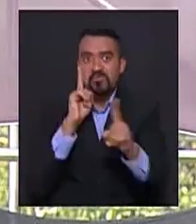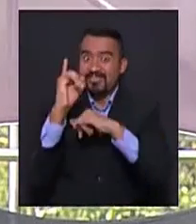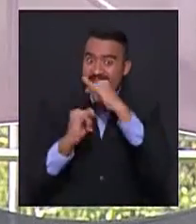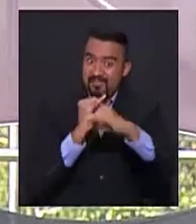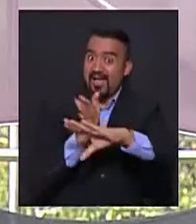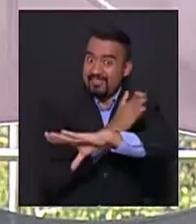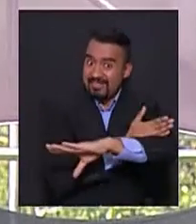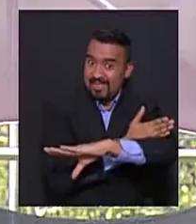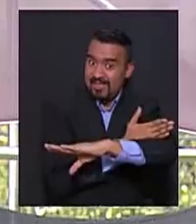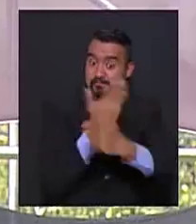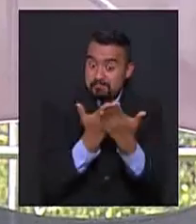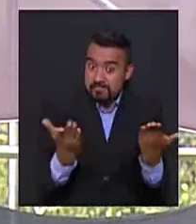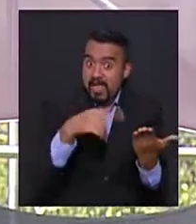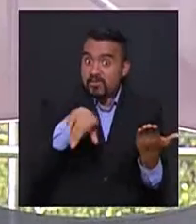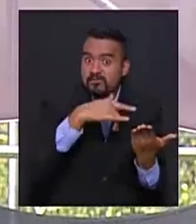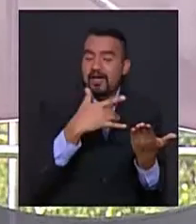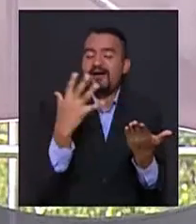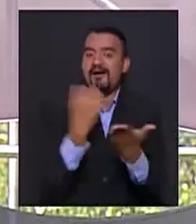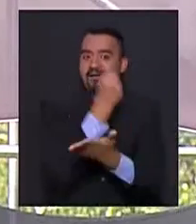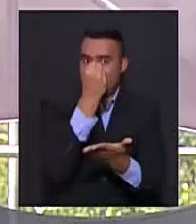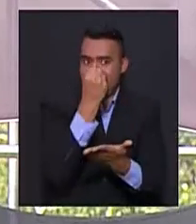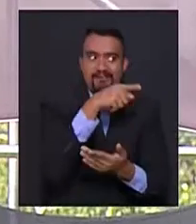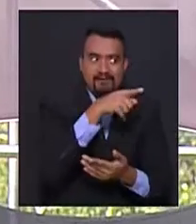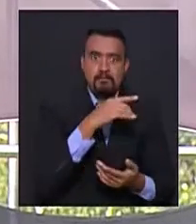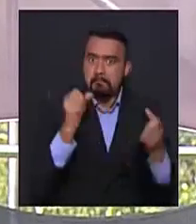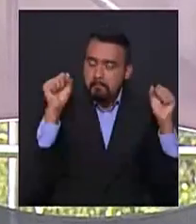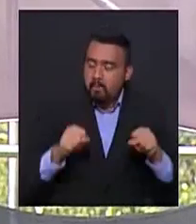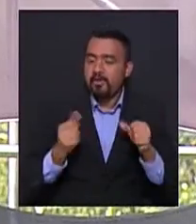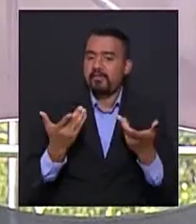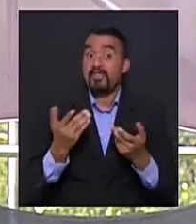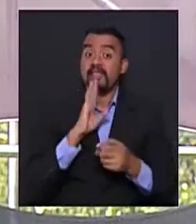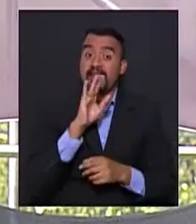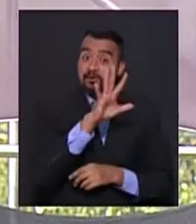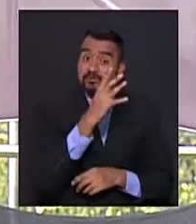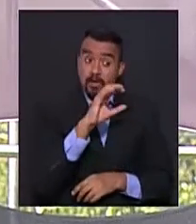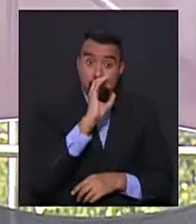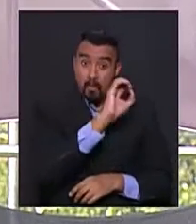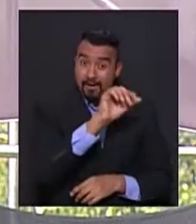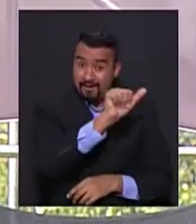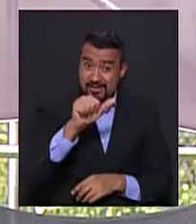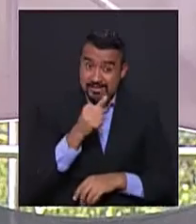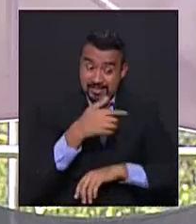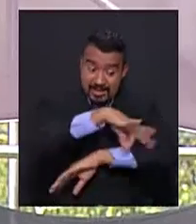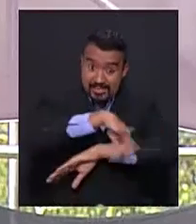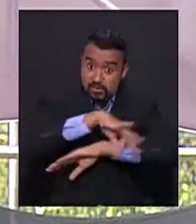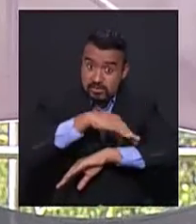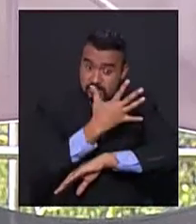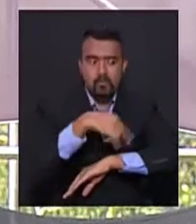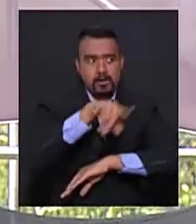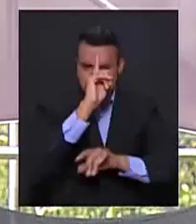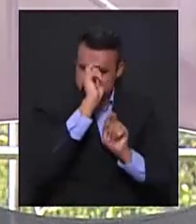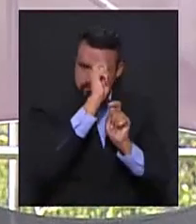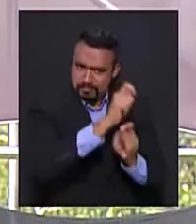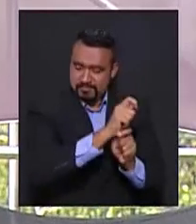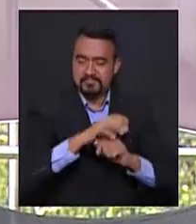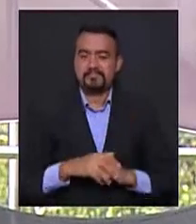internacional liderado por la Sociedad Colombiana de Arquitectos. A ellos todo nuestro reconocimiento. El